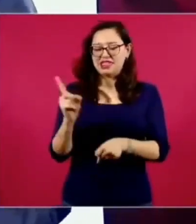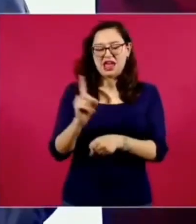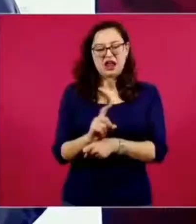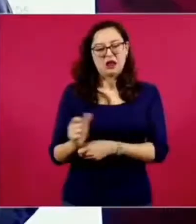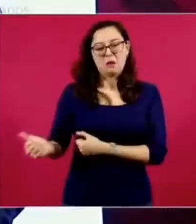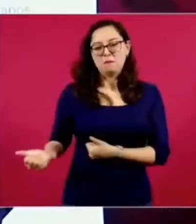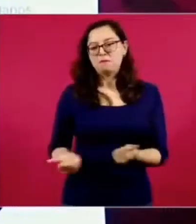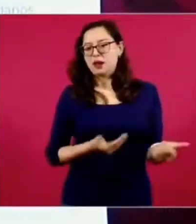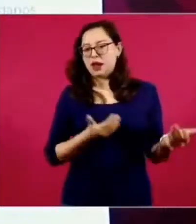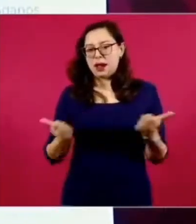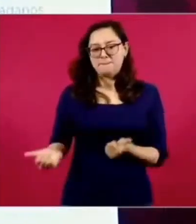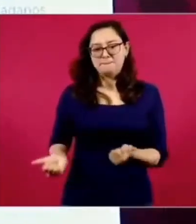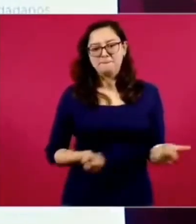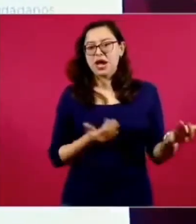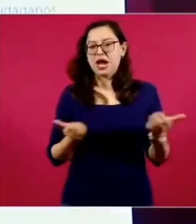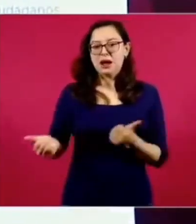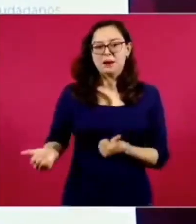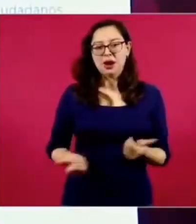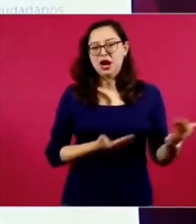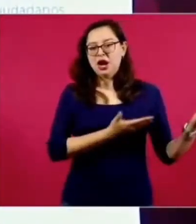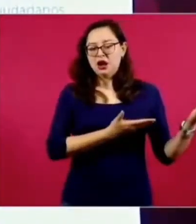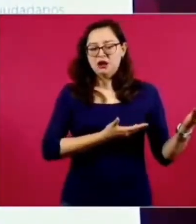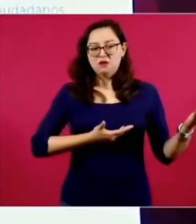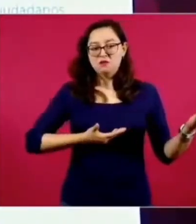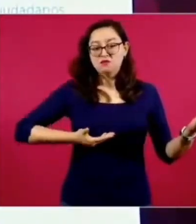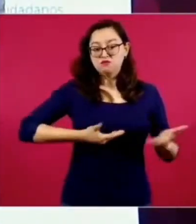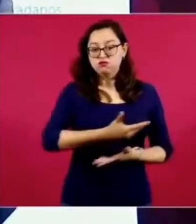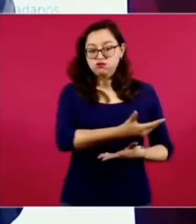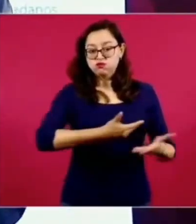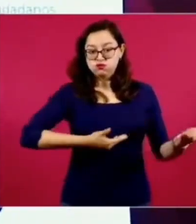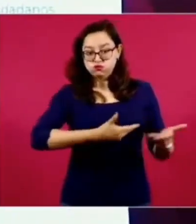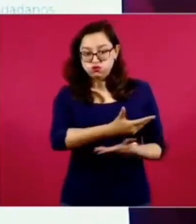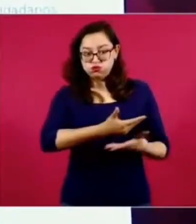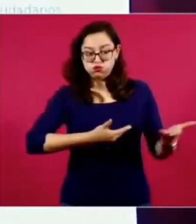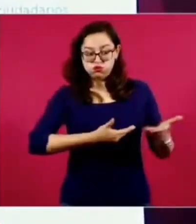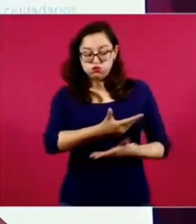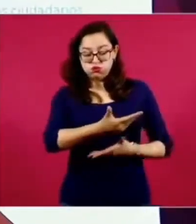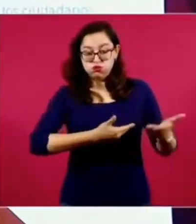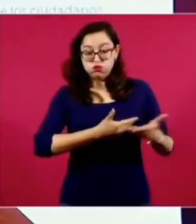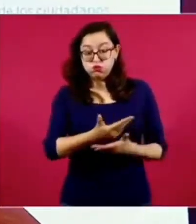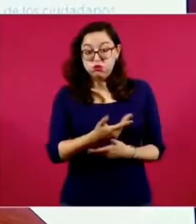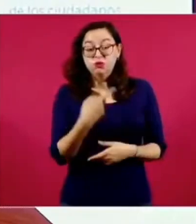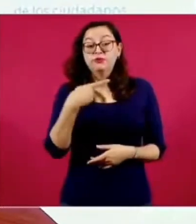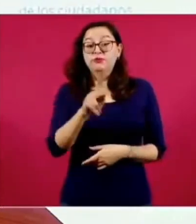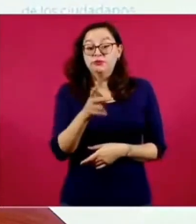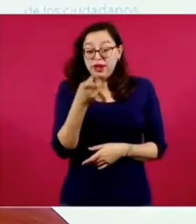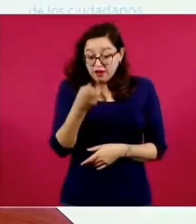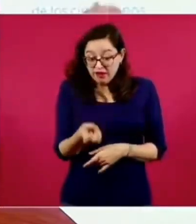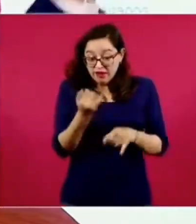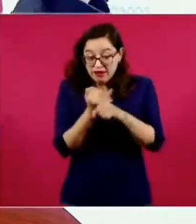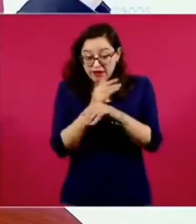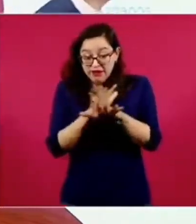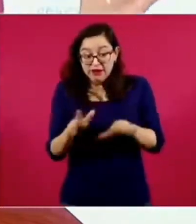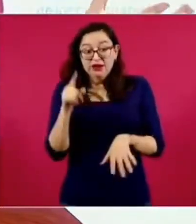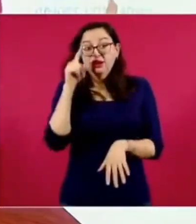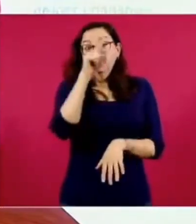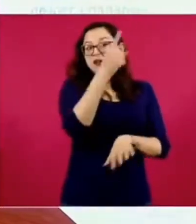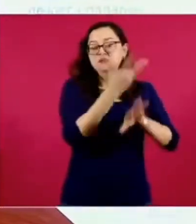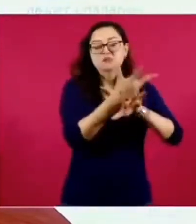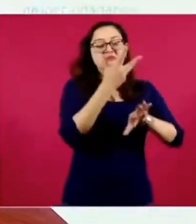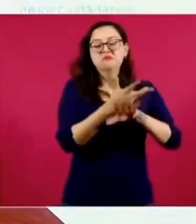Pero si el estadounidense no está informado, pues